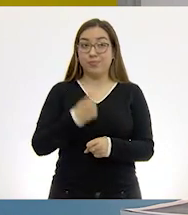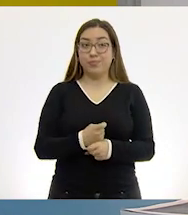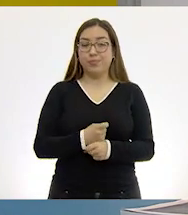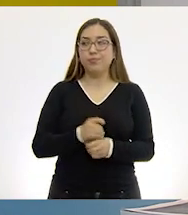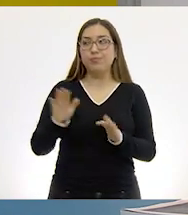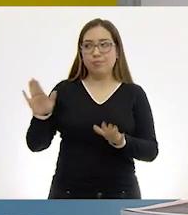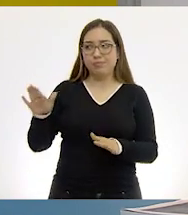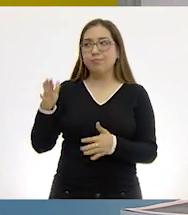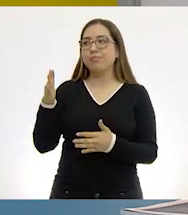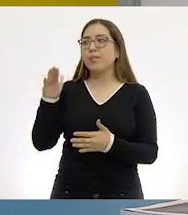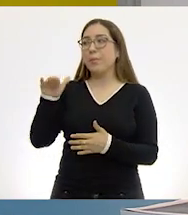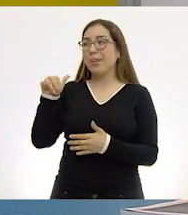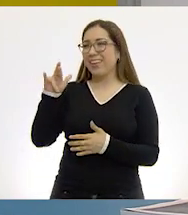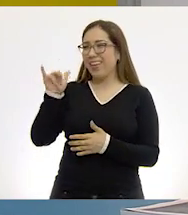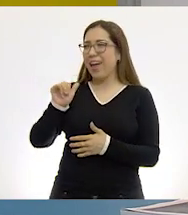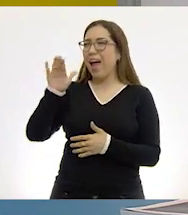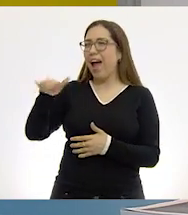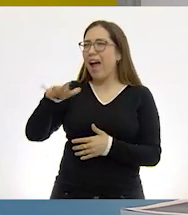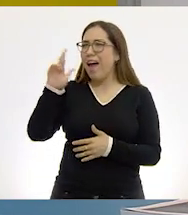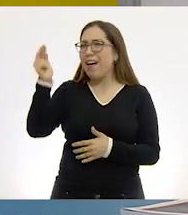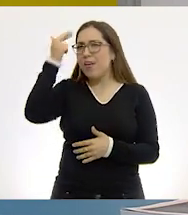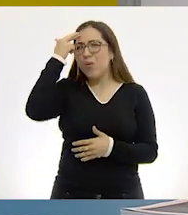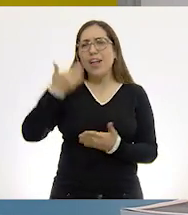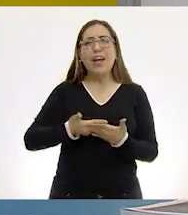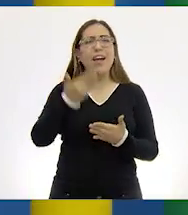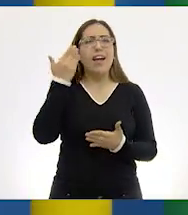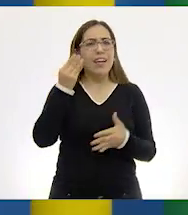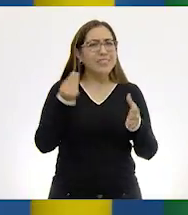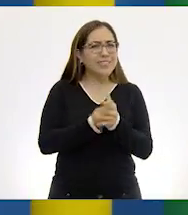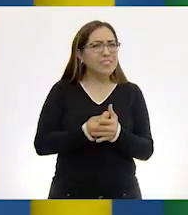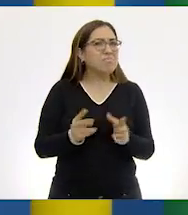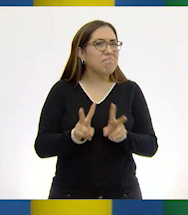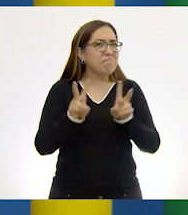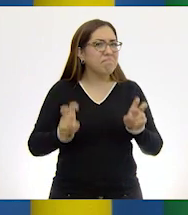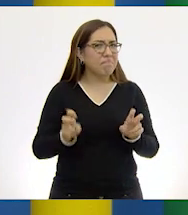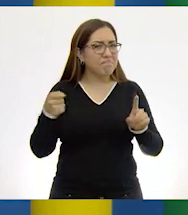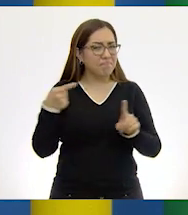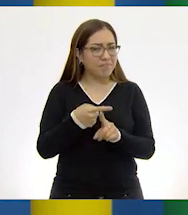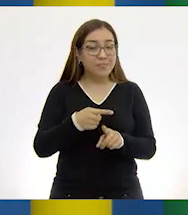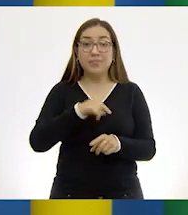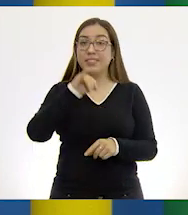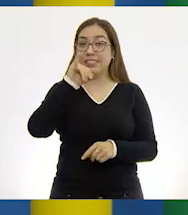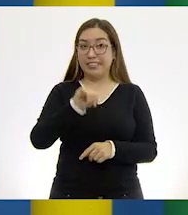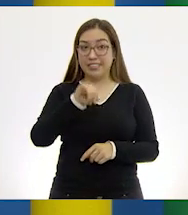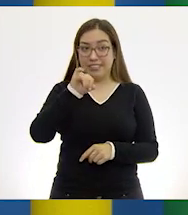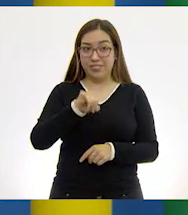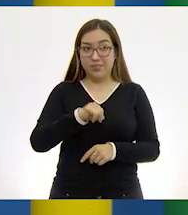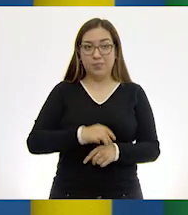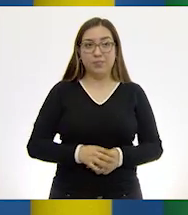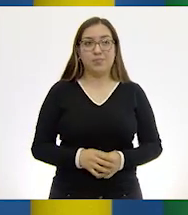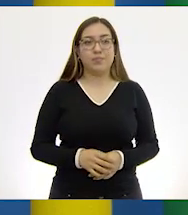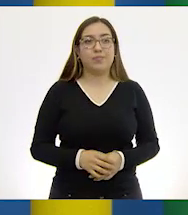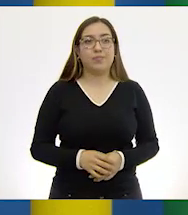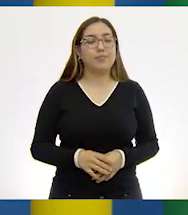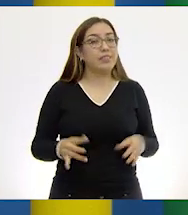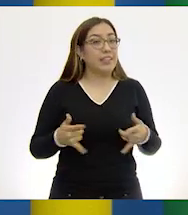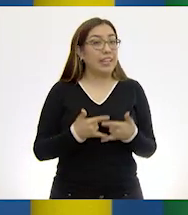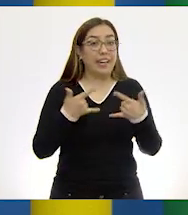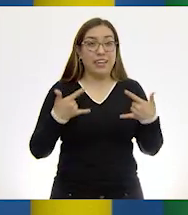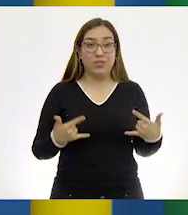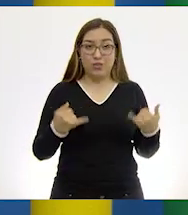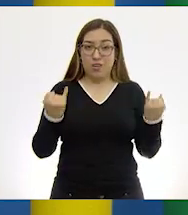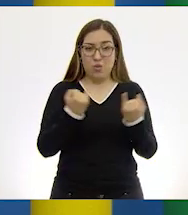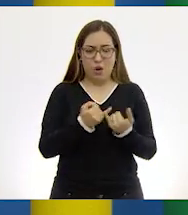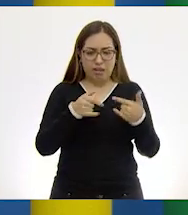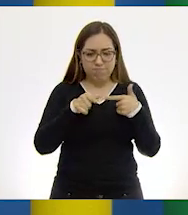María, ayúdanos a recordar qué vimos en la clase anterior. Claro. Siguiendo con la historia que hemos venido